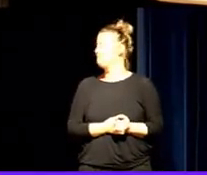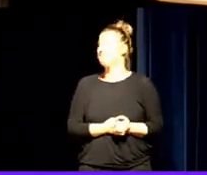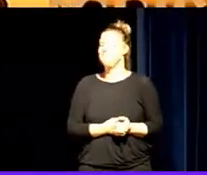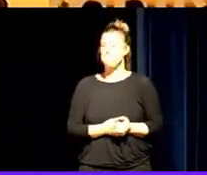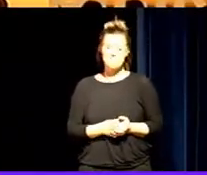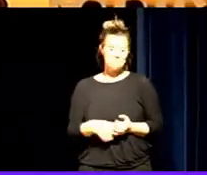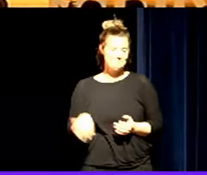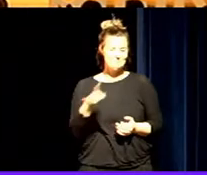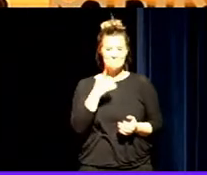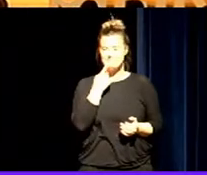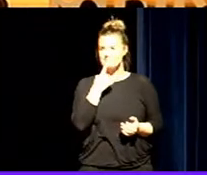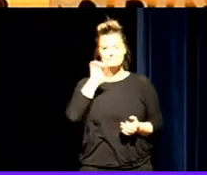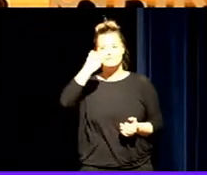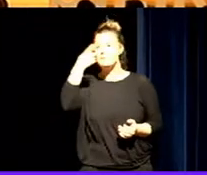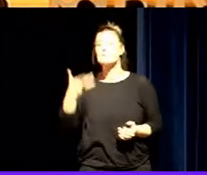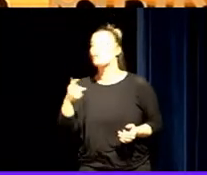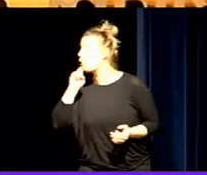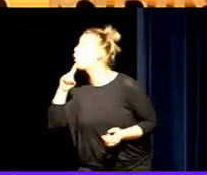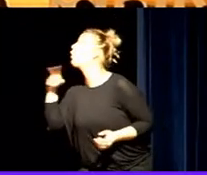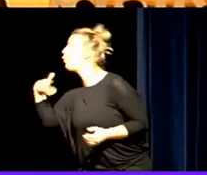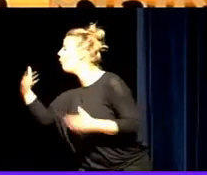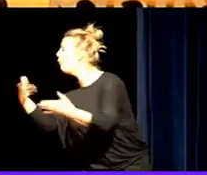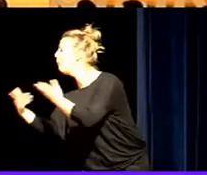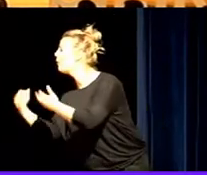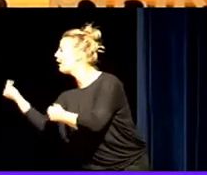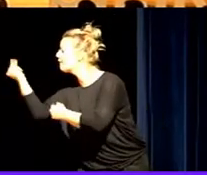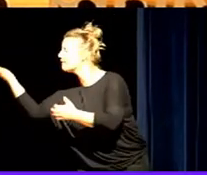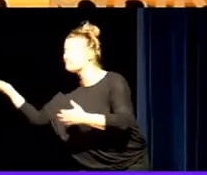¿qué digo lo más importante? ¿Cómo voy, jefe?